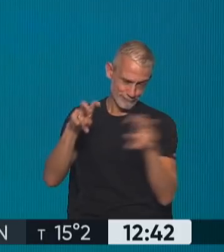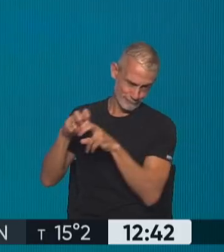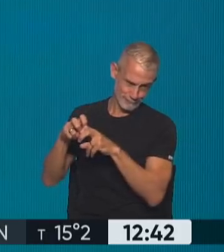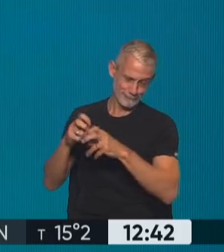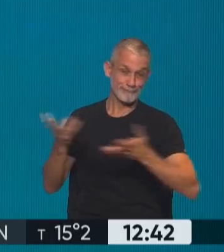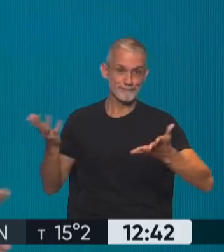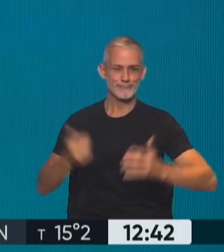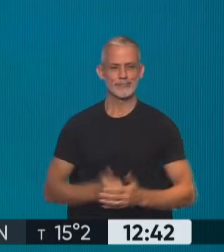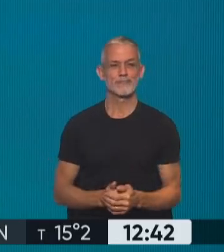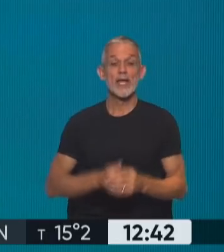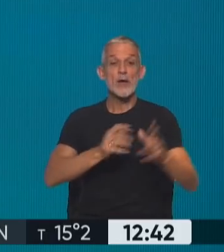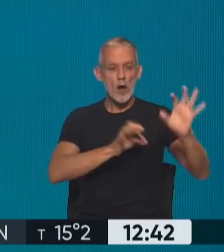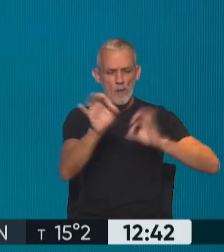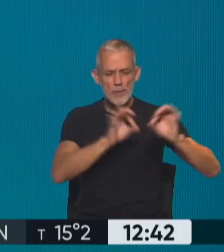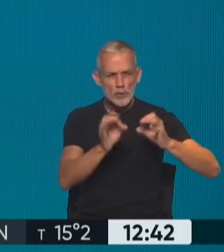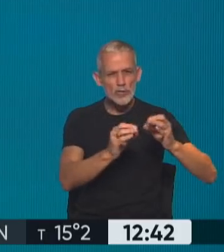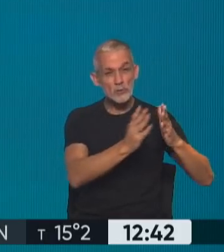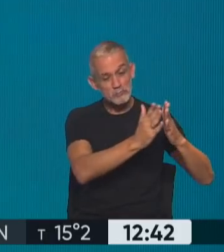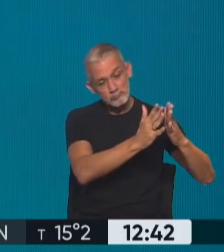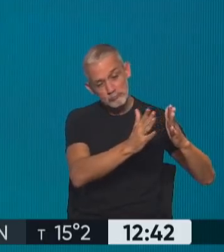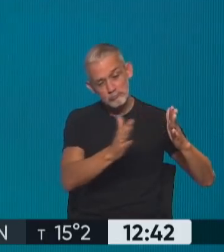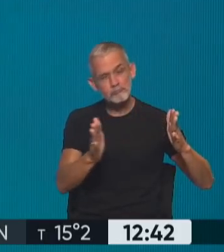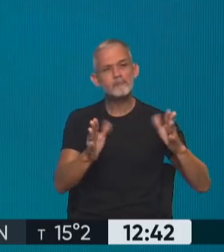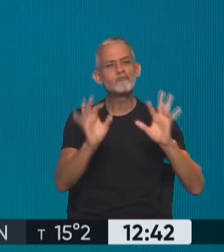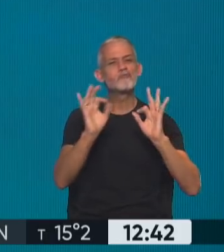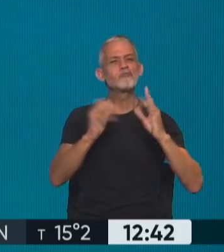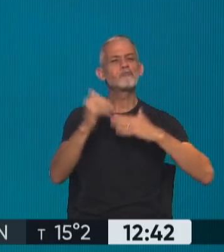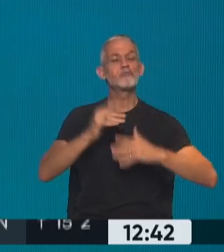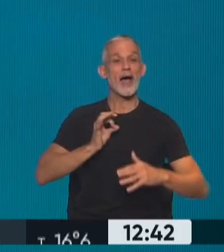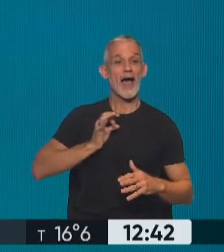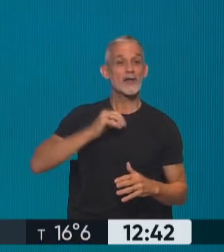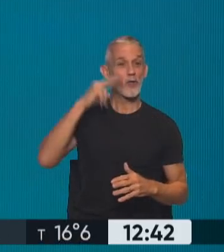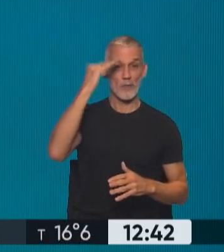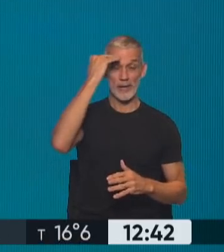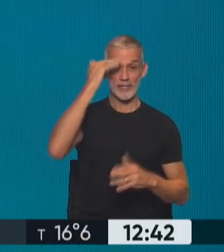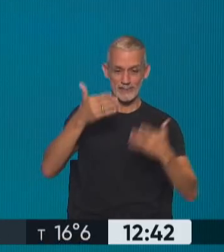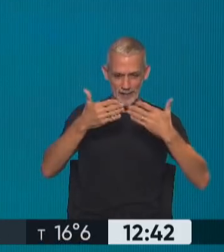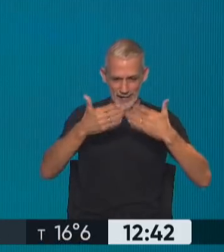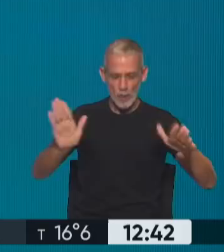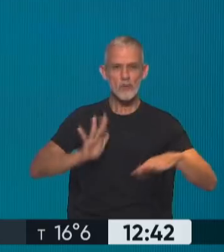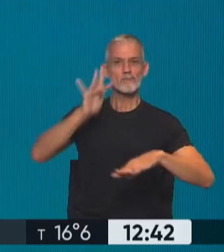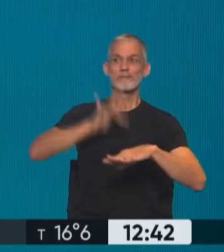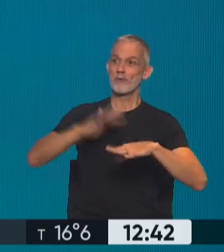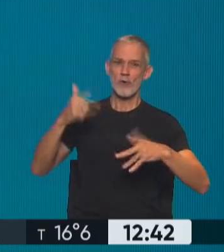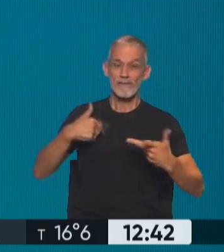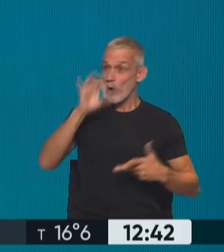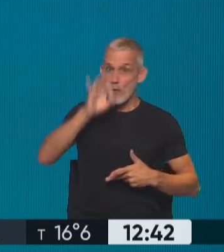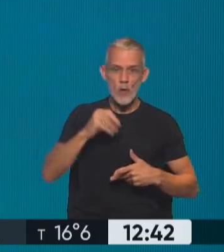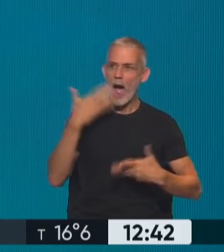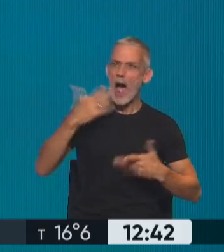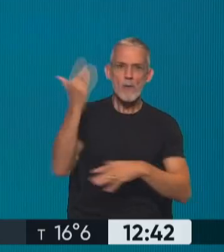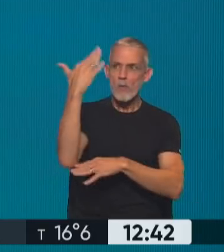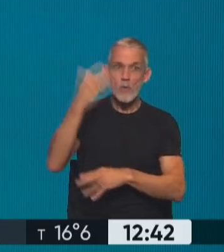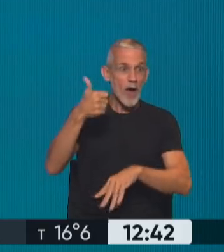Bien, el proyecto culminó en el 2015, donde me tocó inaugurarlo. Estamos en esta valle. Nunca había hablado acá en este lugar, es la